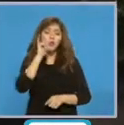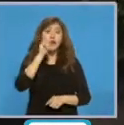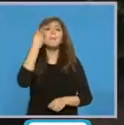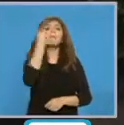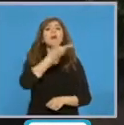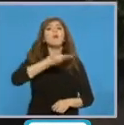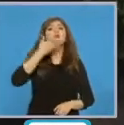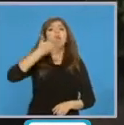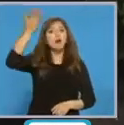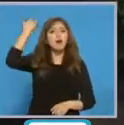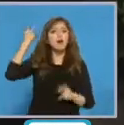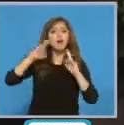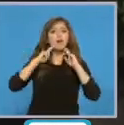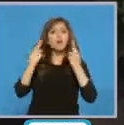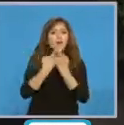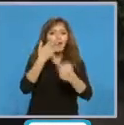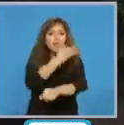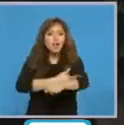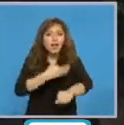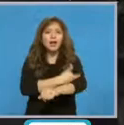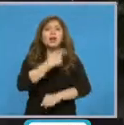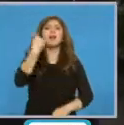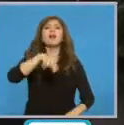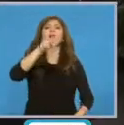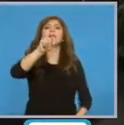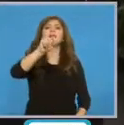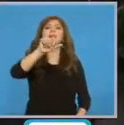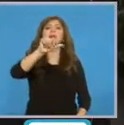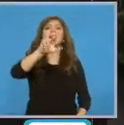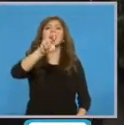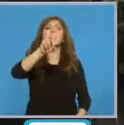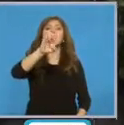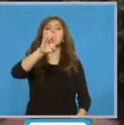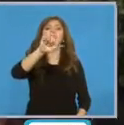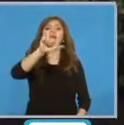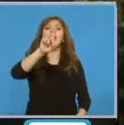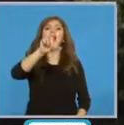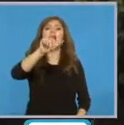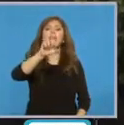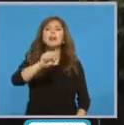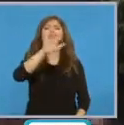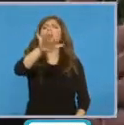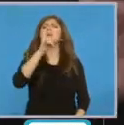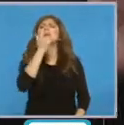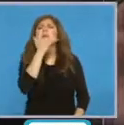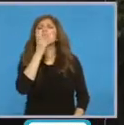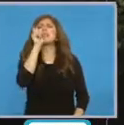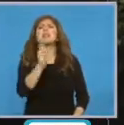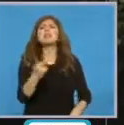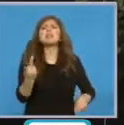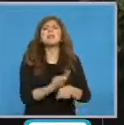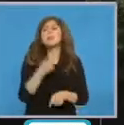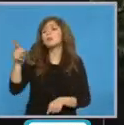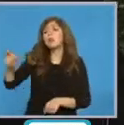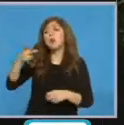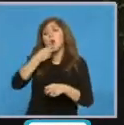Las tardeadas, sí. ¿Y cómo era una tardeada? Platica a los jóvenes acá. Bueno, la tardeada el tío Alberto que dice que es de los años